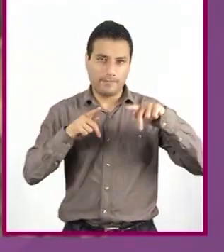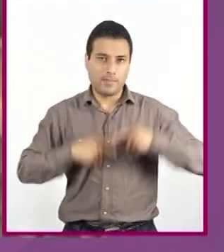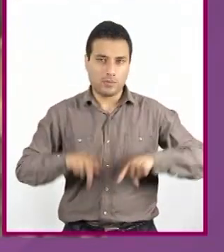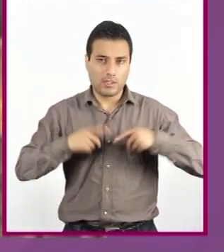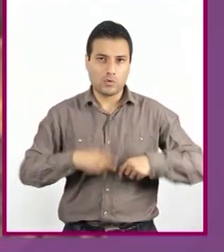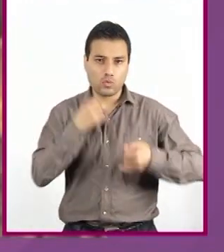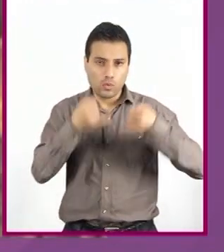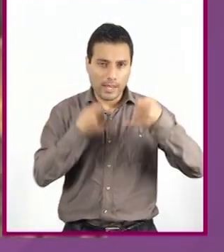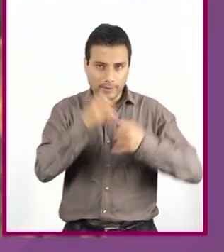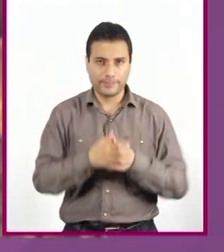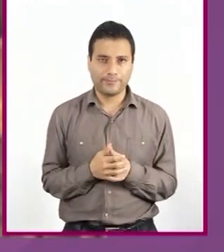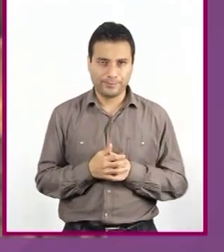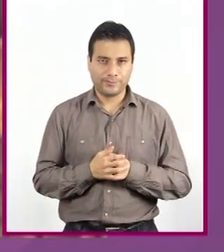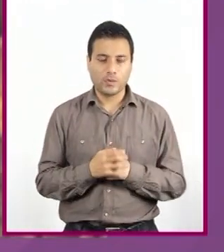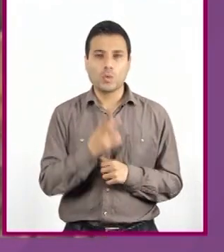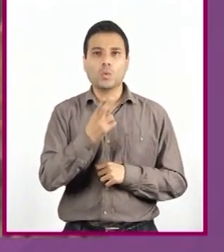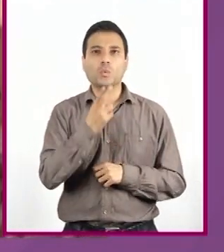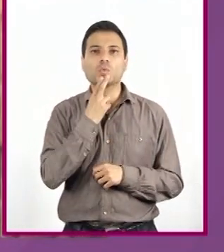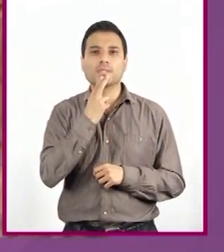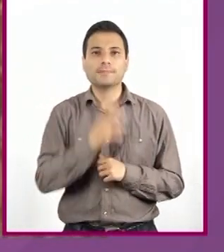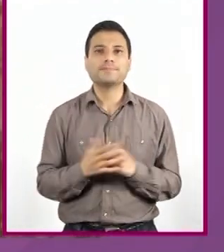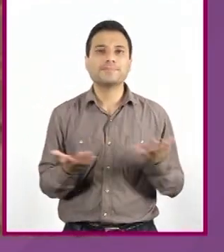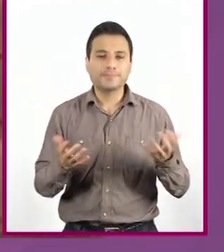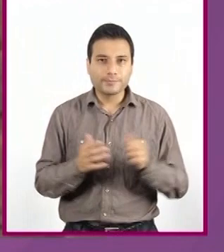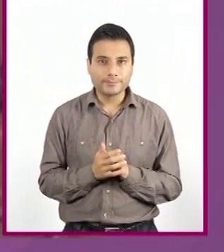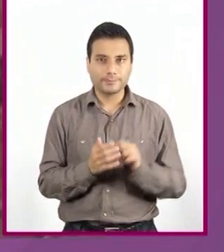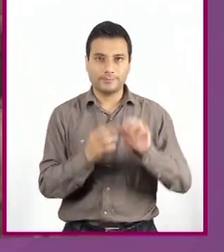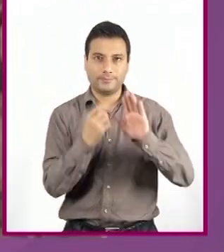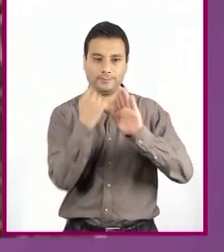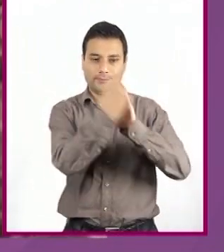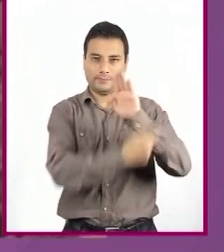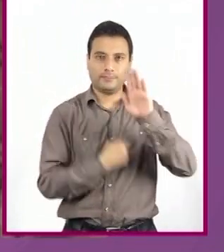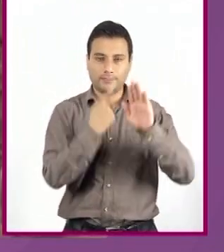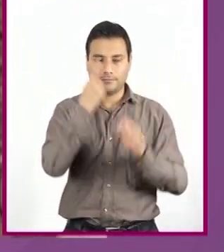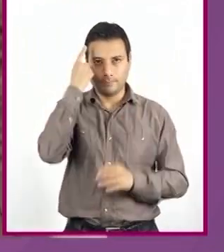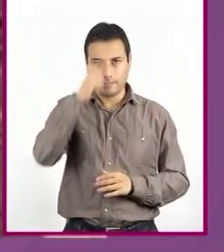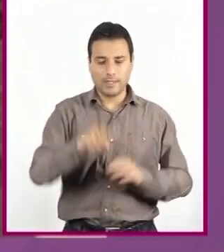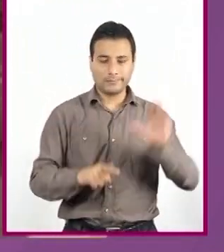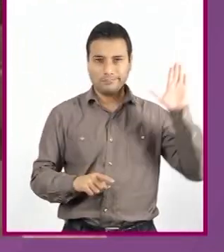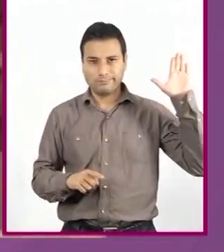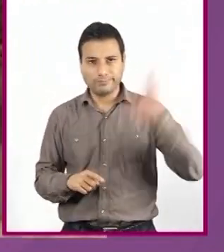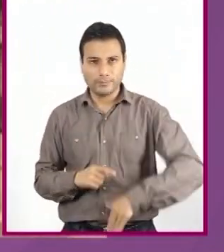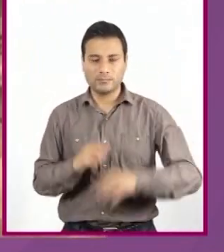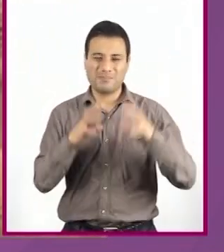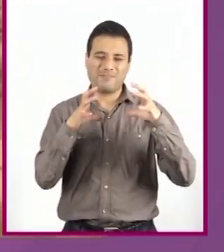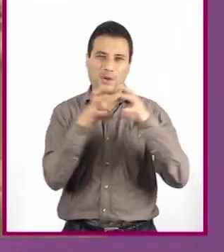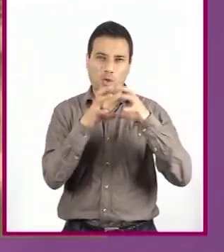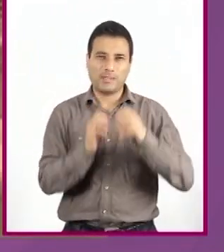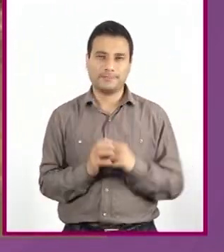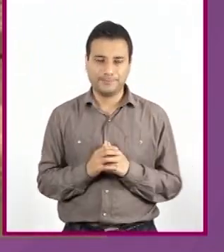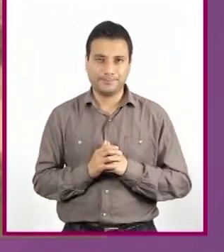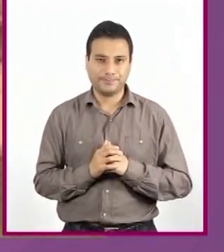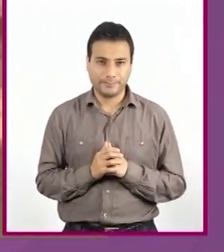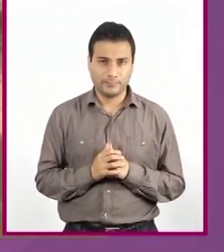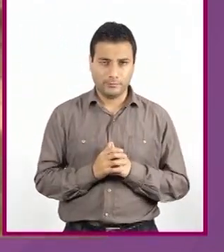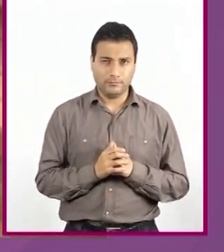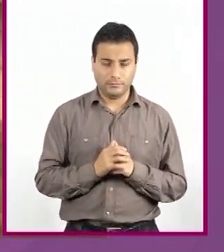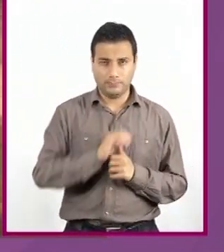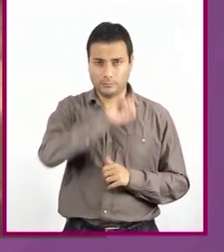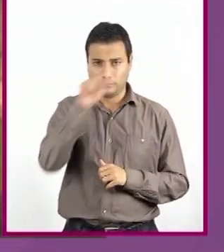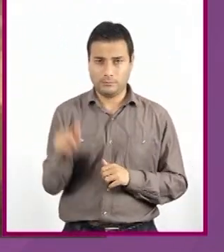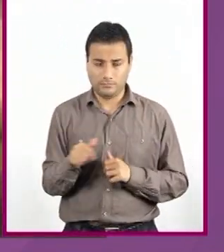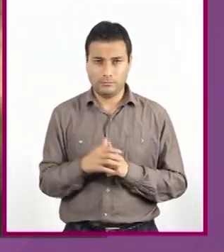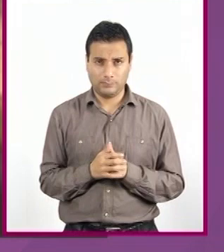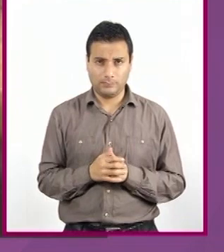plana que les cubría completamente la mano y que servía para el rebote de la pelota maciza de hule. Se sacrificaba a los